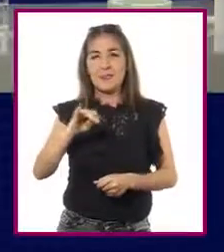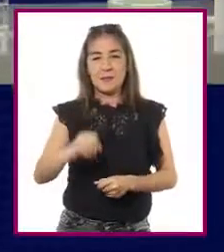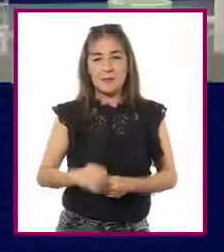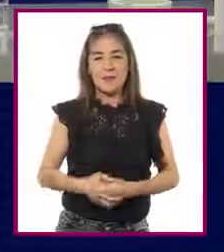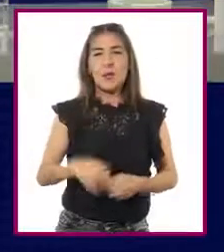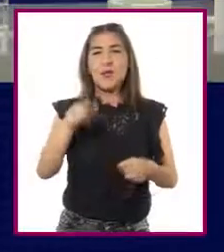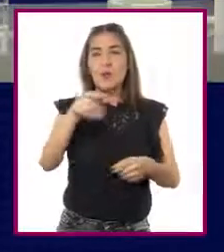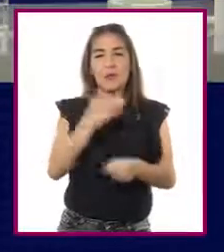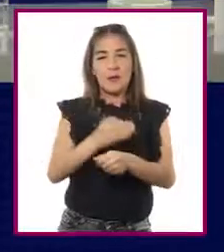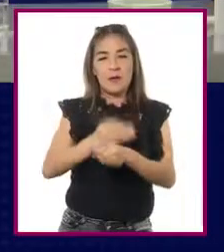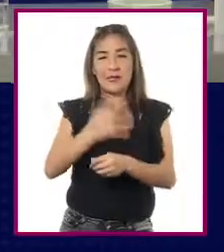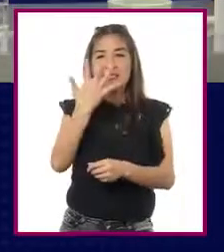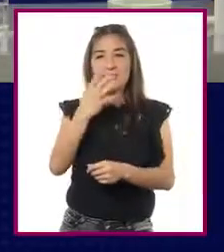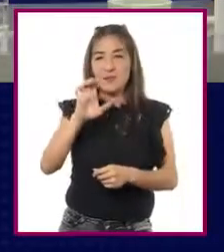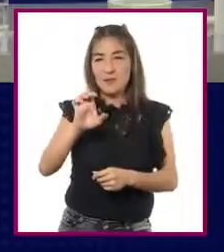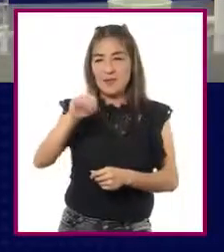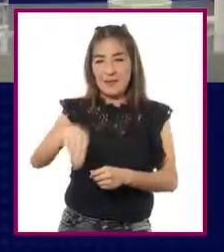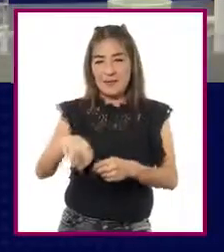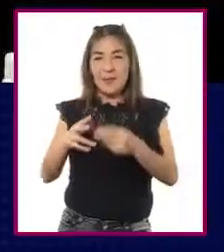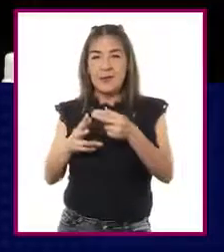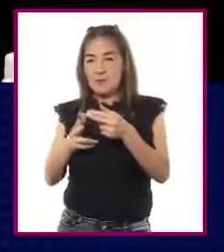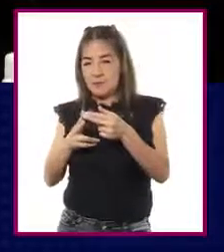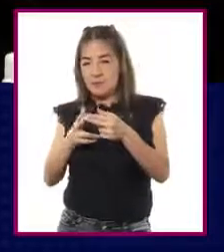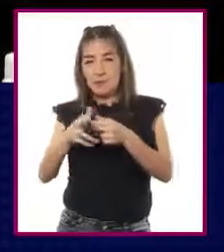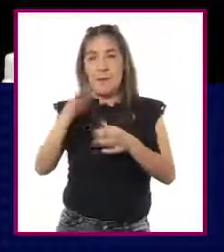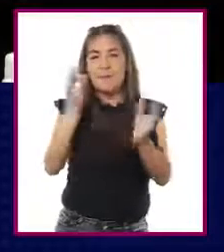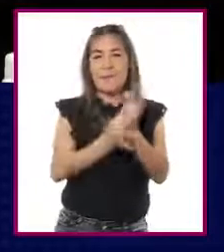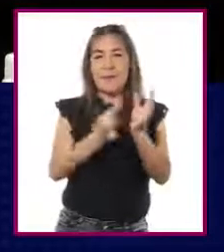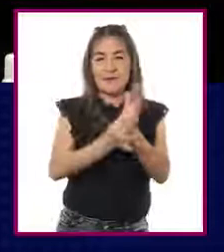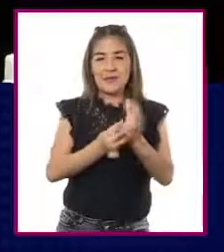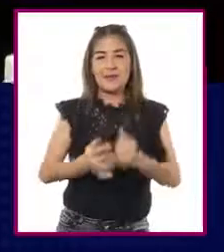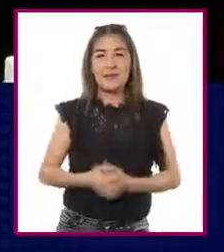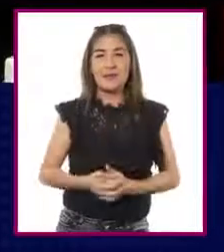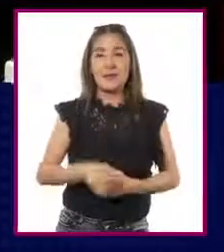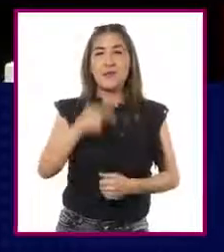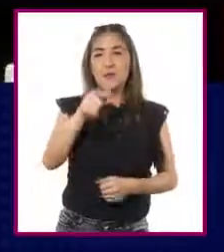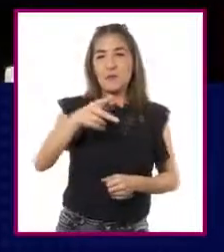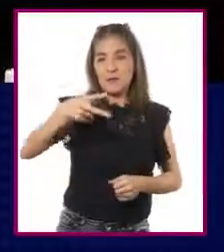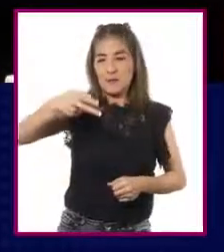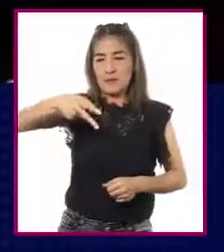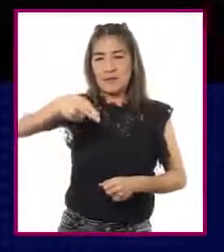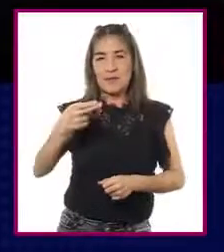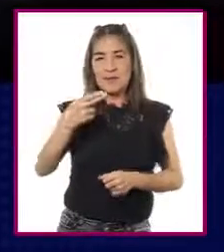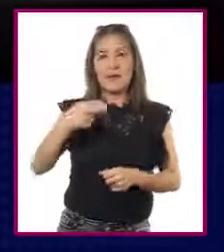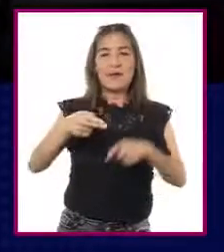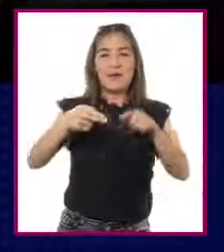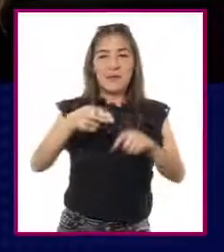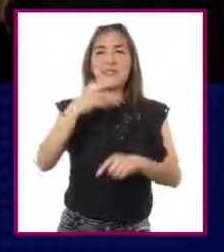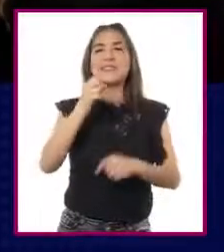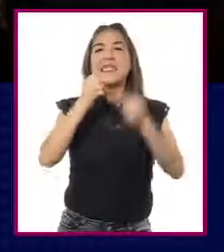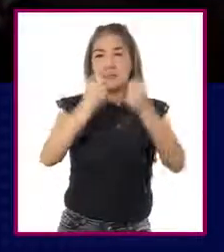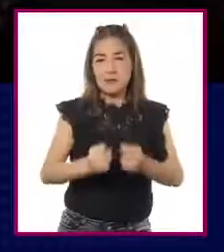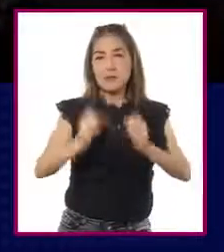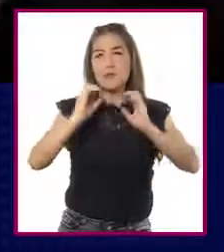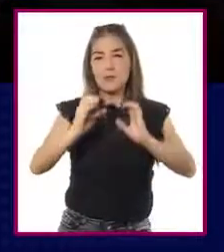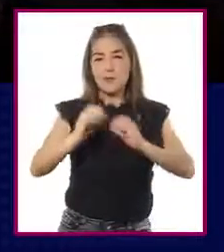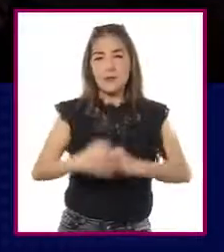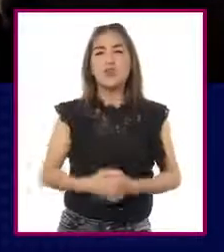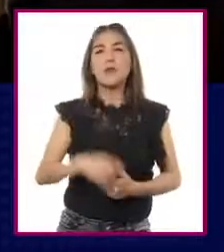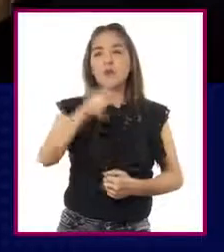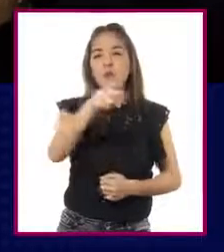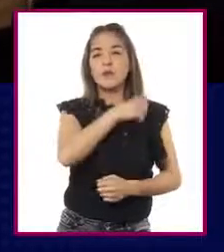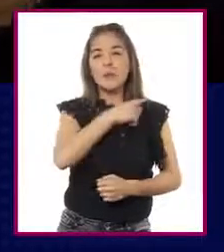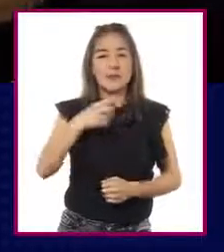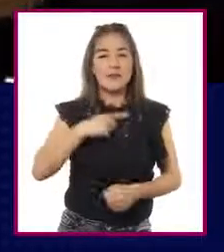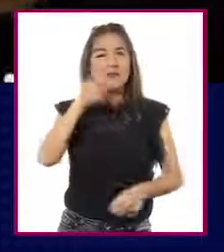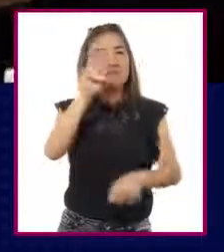Cortamos un trozo de 5 centímetros de magnesio metálico. Lo tomamos con las pinzas para crisol. Por seguridad, recuerden estar